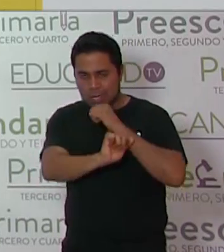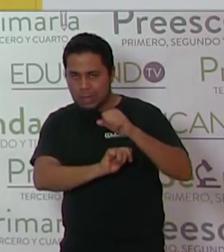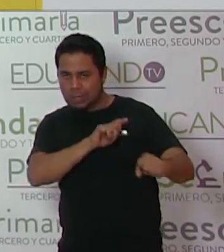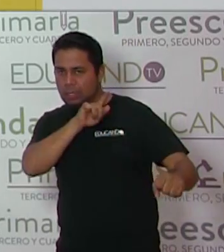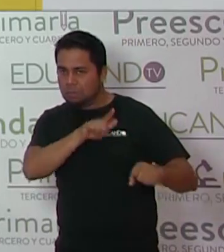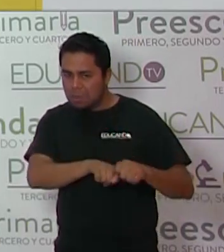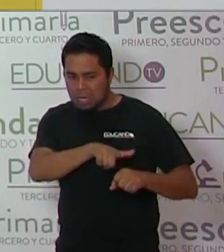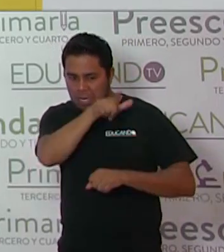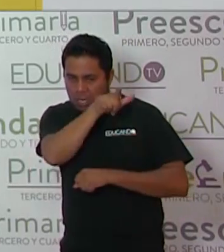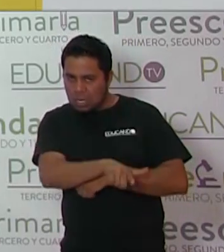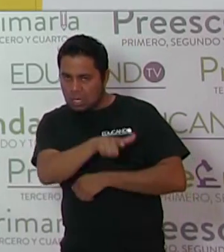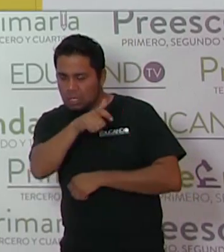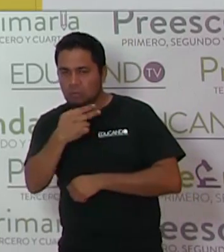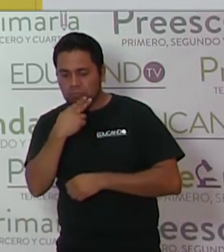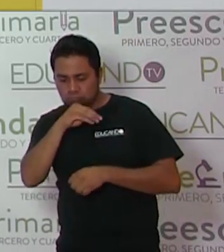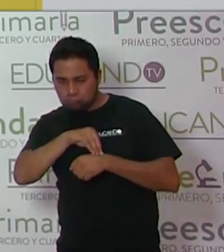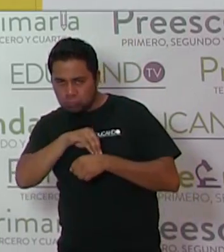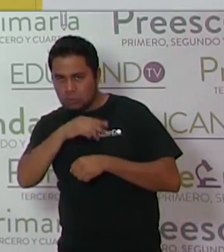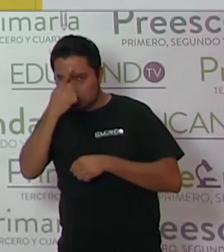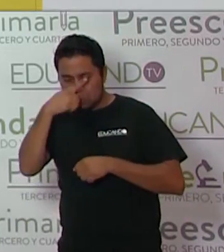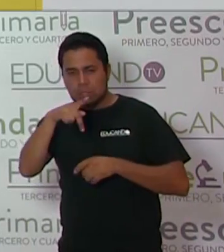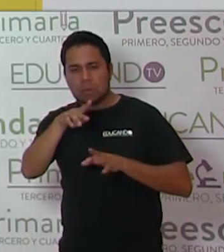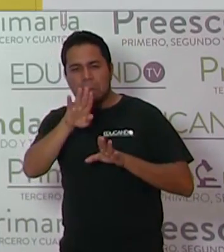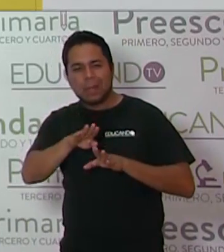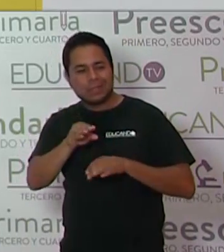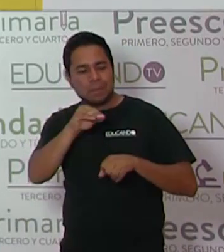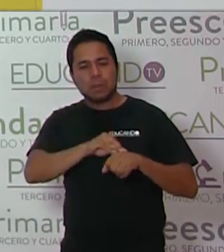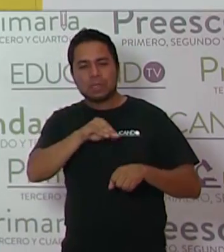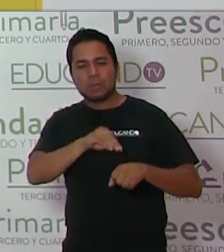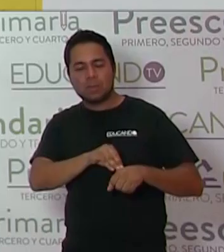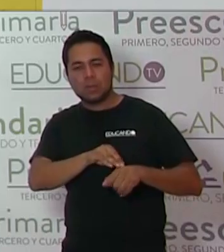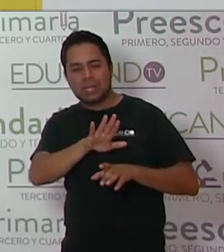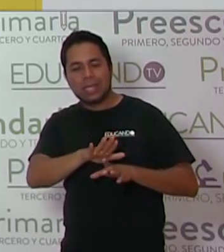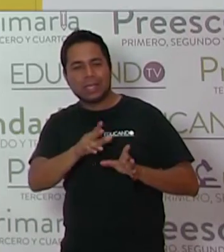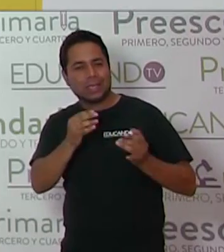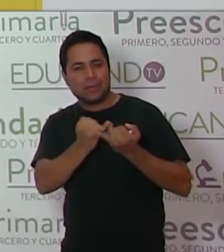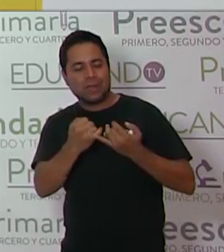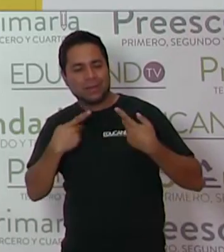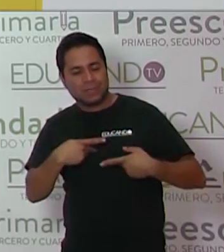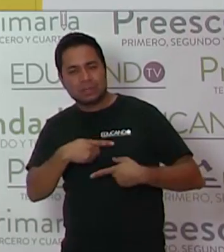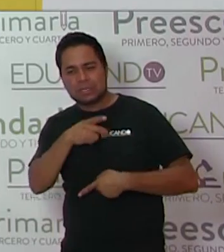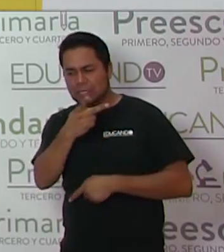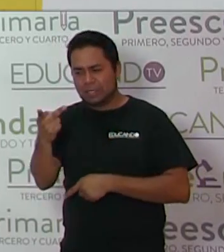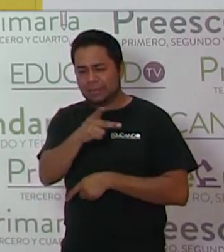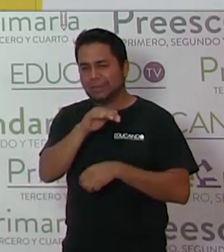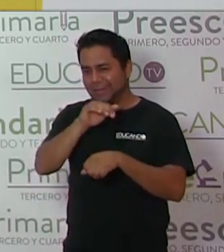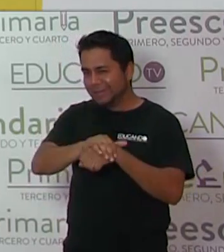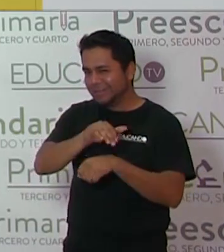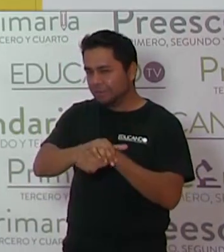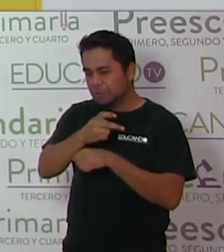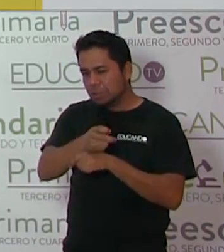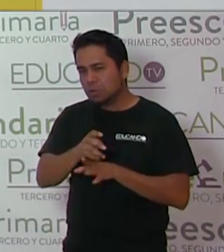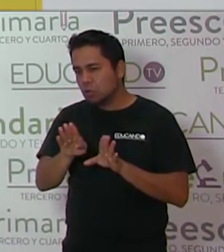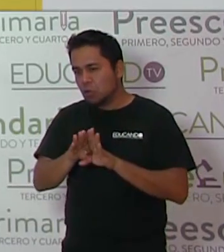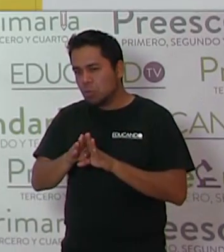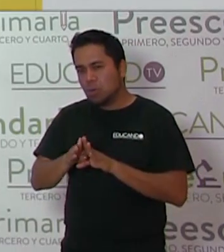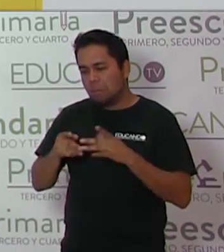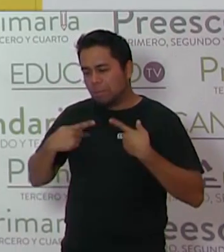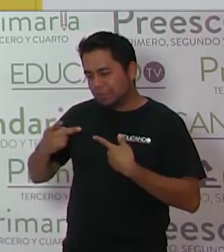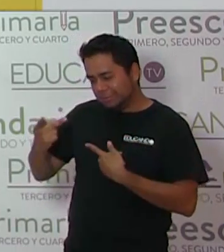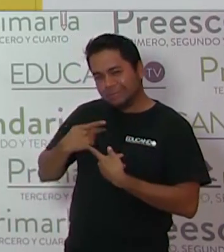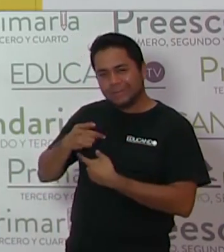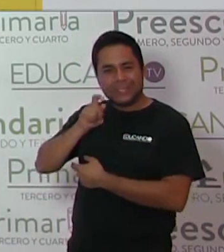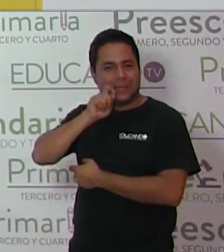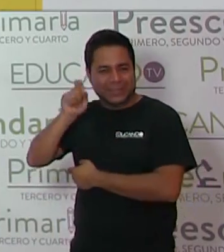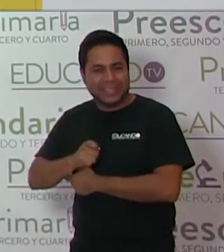animales, personajes como animales, pero les da características humanas. Por lo tanto, ellas son amigas. Esa es una característica de los humanos,